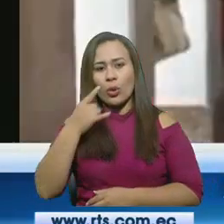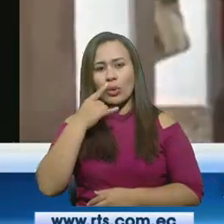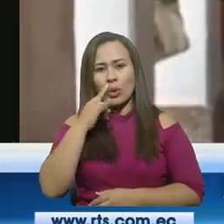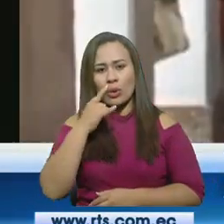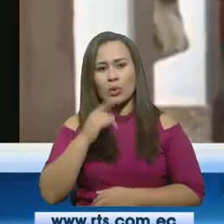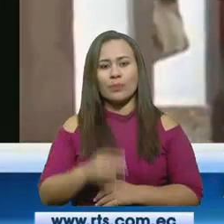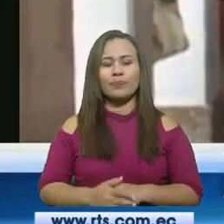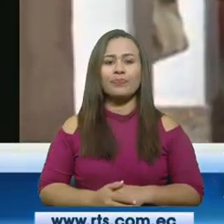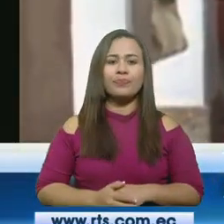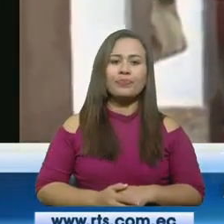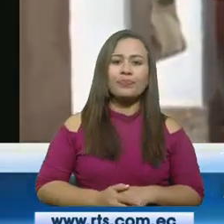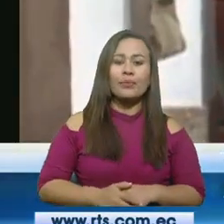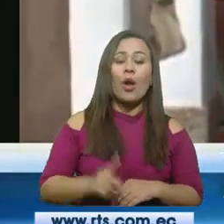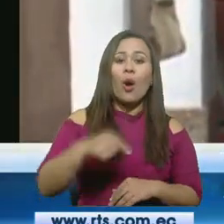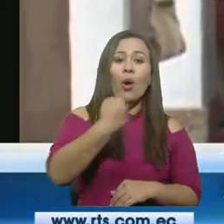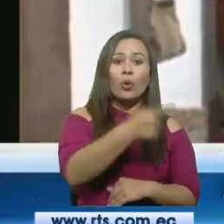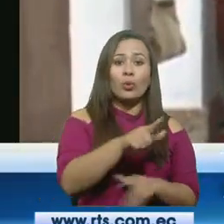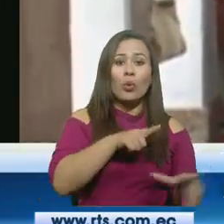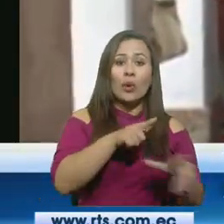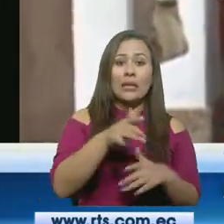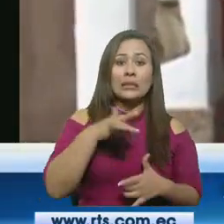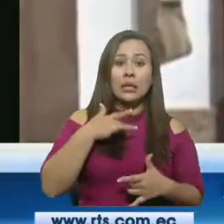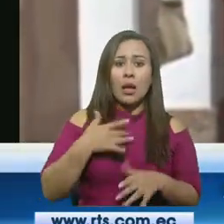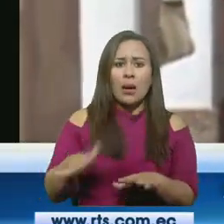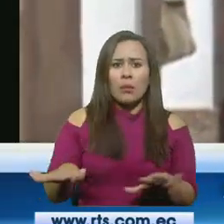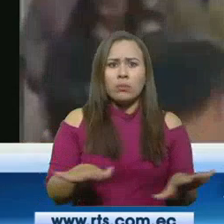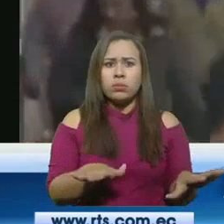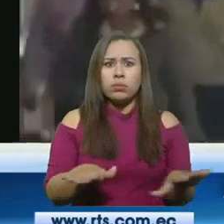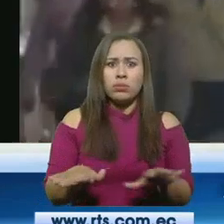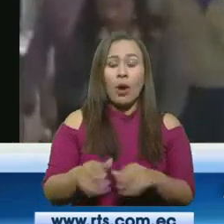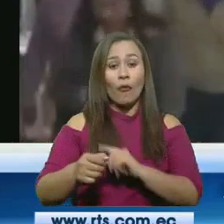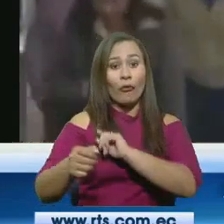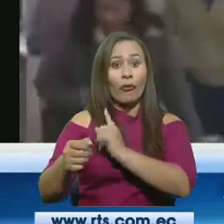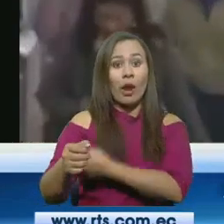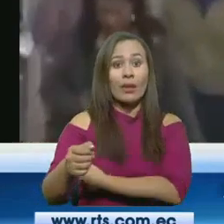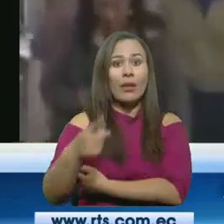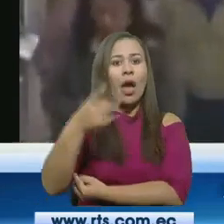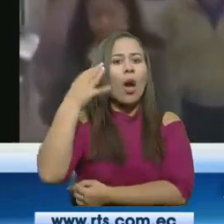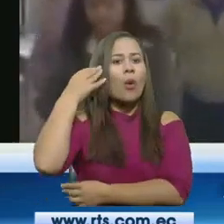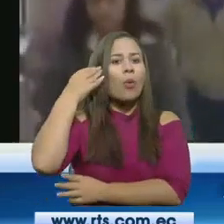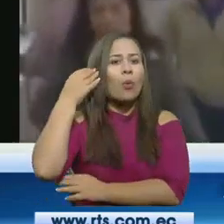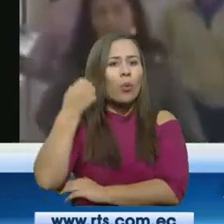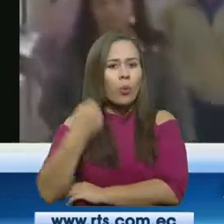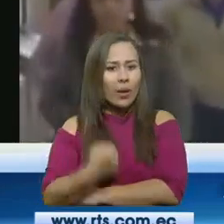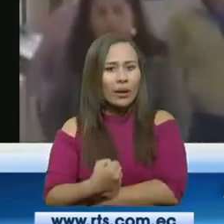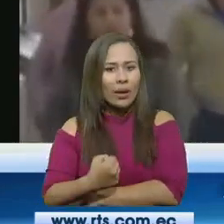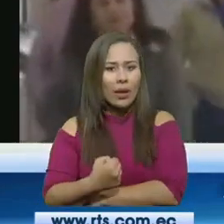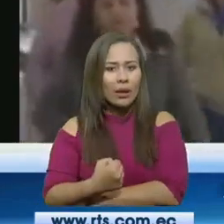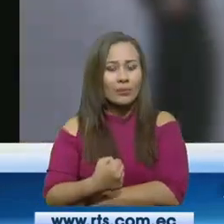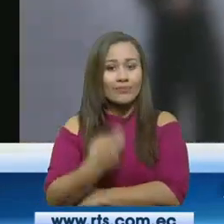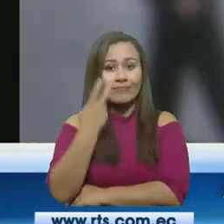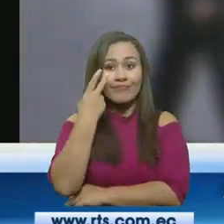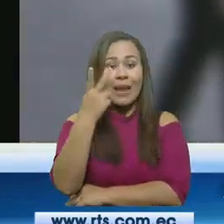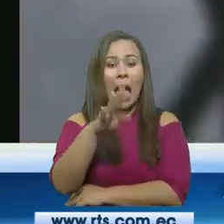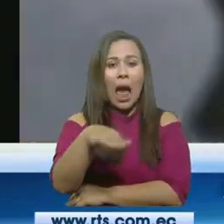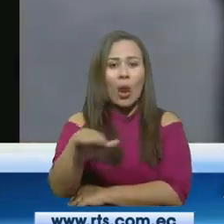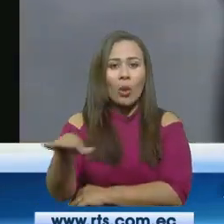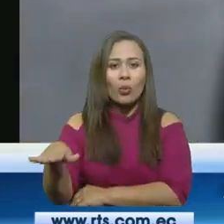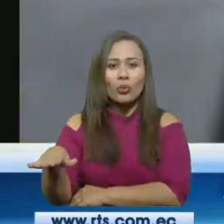sector. Otro sitio en el que se sintió el temblor de 6.2 grados fue Cuenca, donde principalmente estudiantes pusieron en práctica